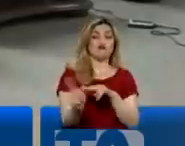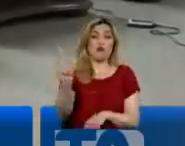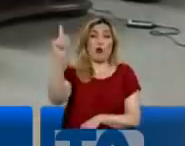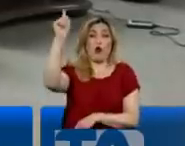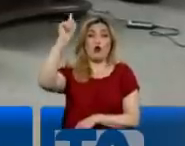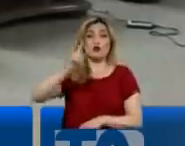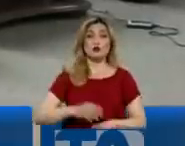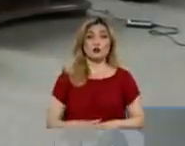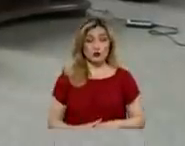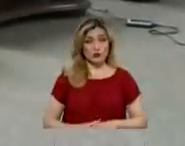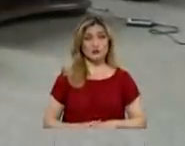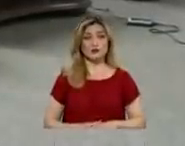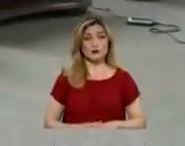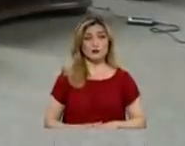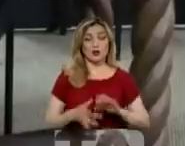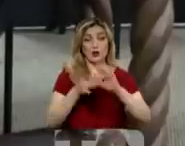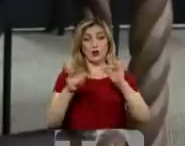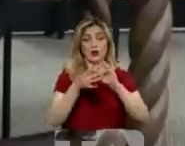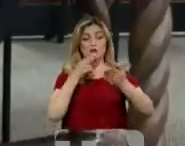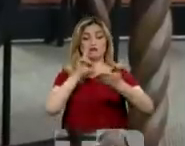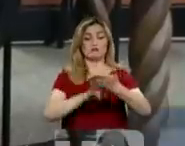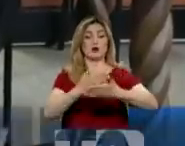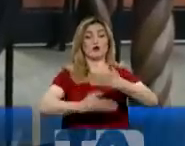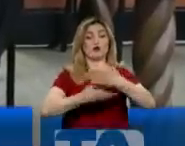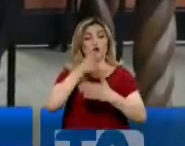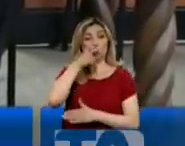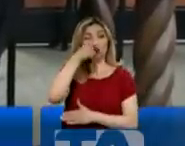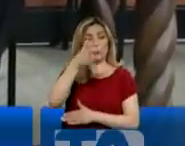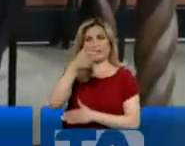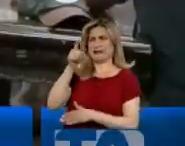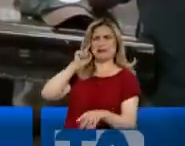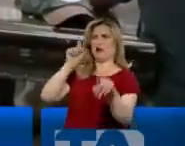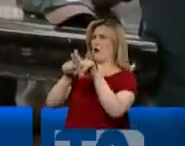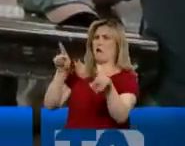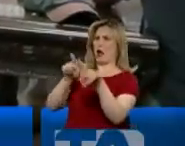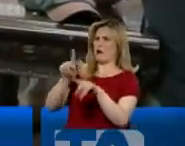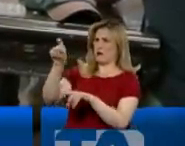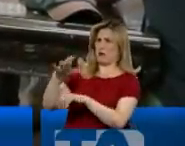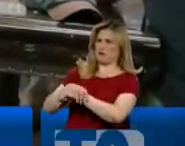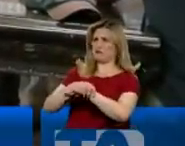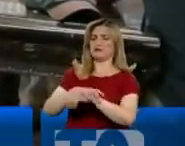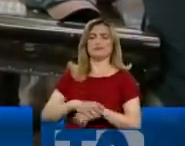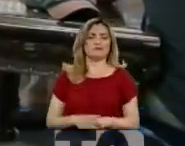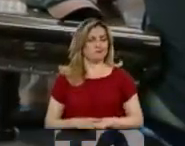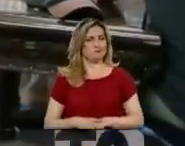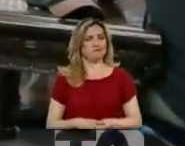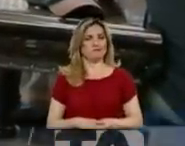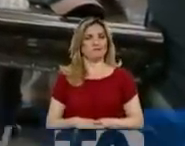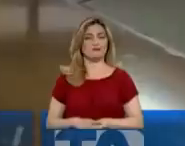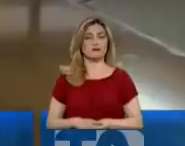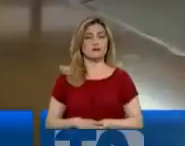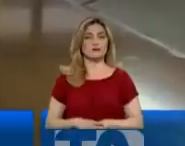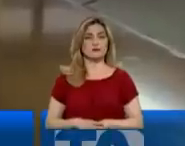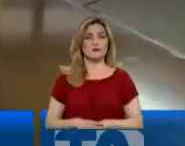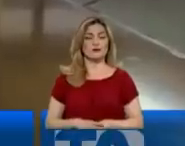para recibir la sentencia de forma escrita fiscalía anunció que apelará el fallo de la mayoría del tribunal en quito daniela